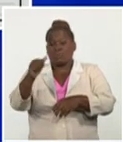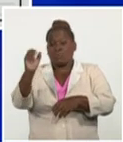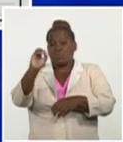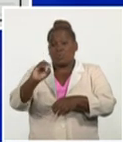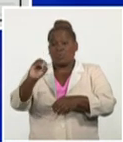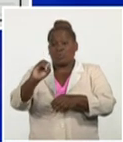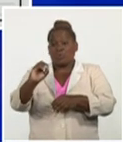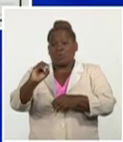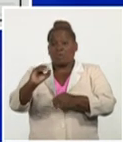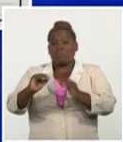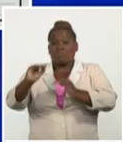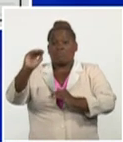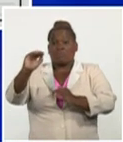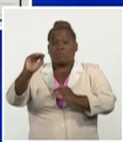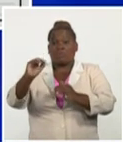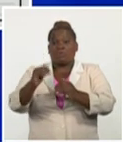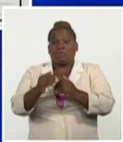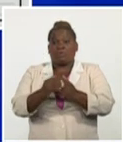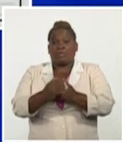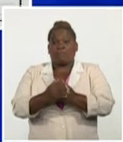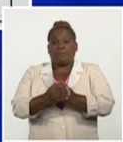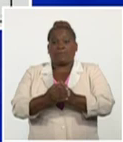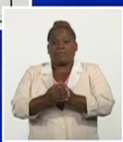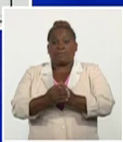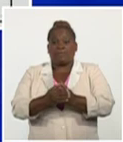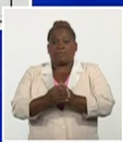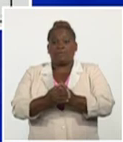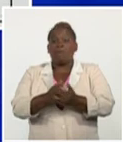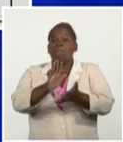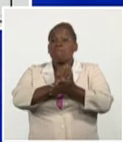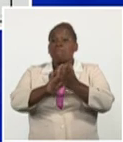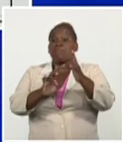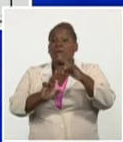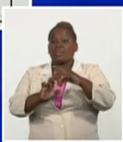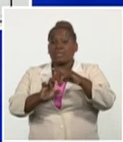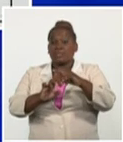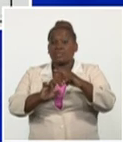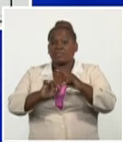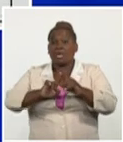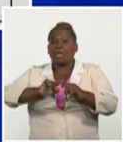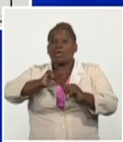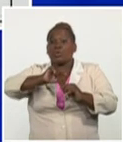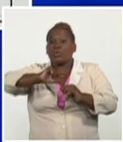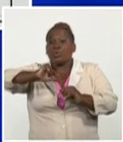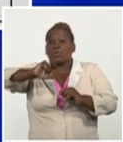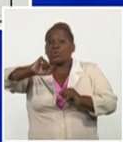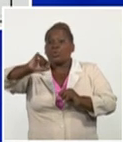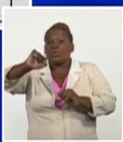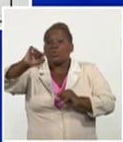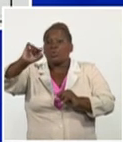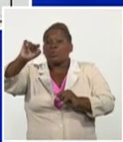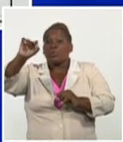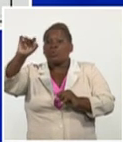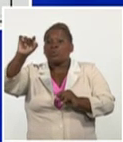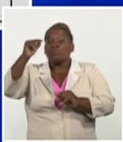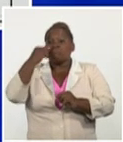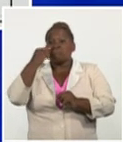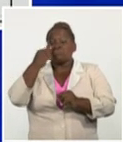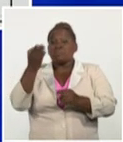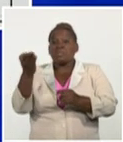elevadas. Matanza, franco ascenso del número de casos, como se puede ver también